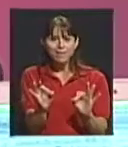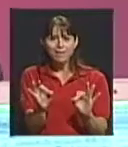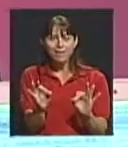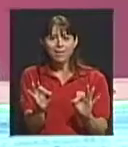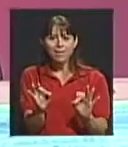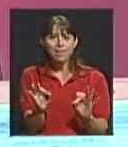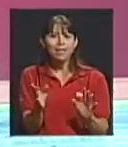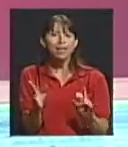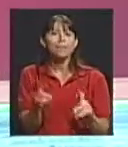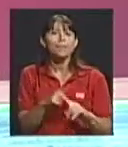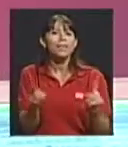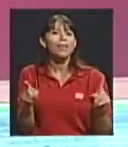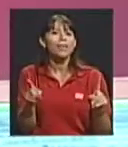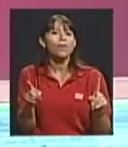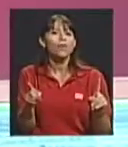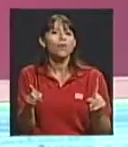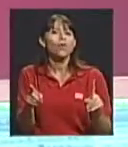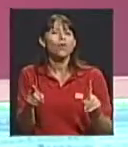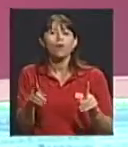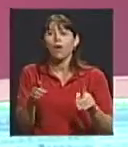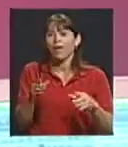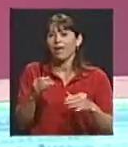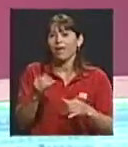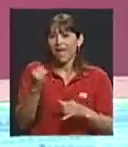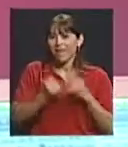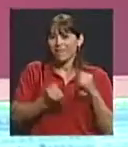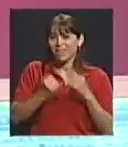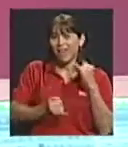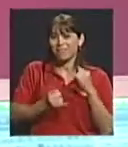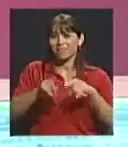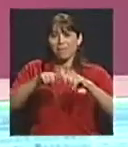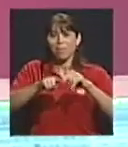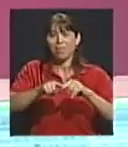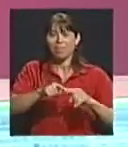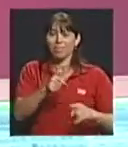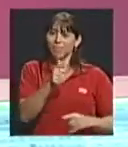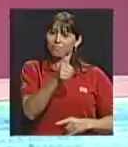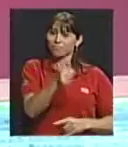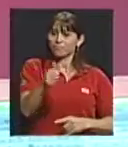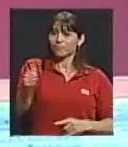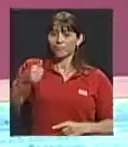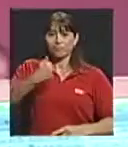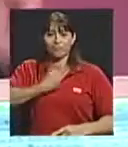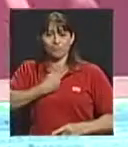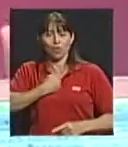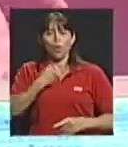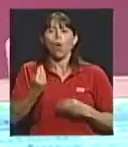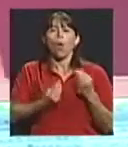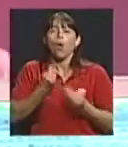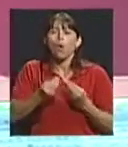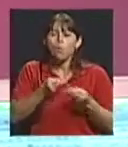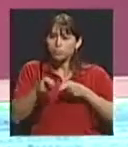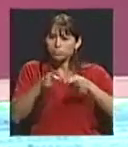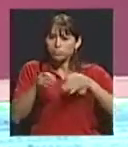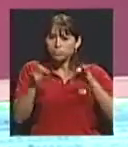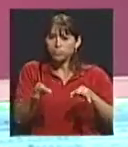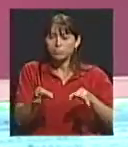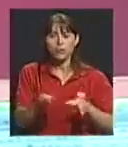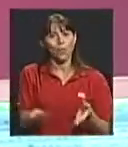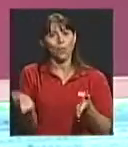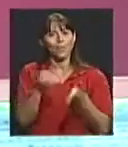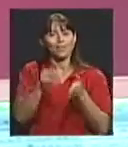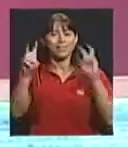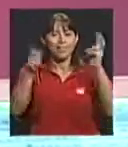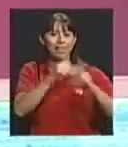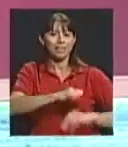final de cuentas depende del conductor El el cómo se conduzca ese carro eh vuelvo al tema de la de la actitud